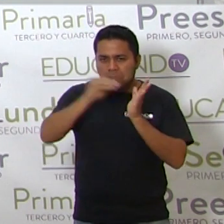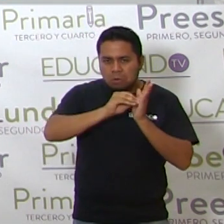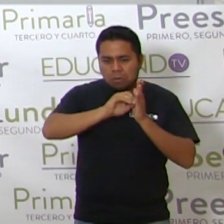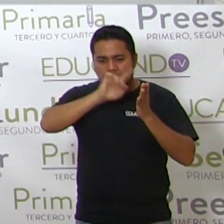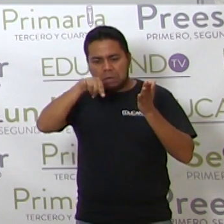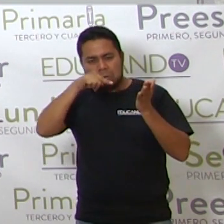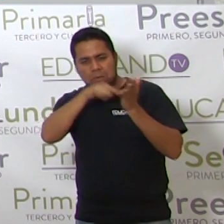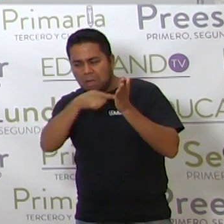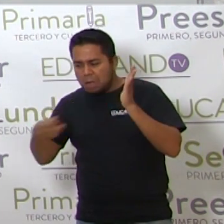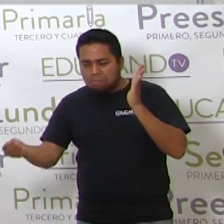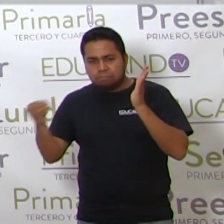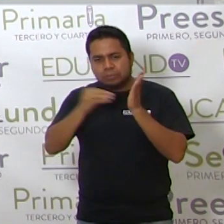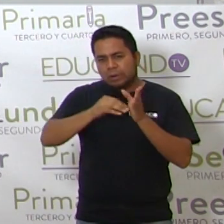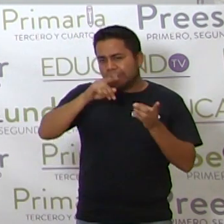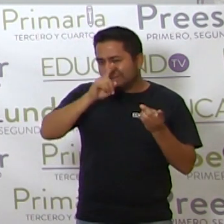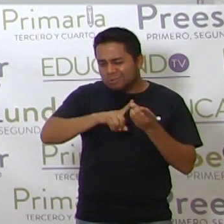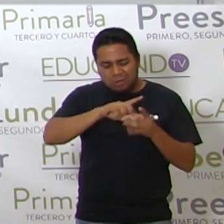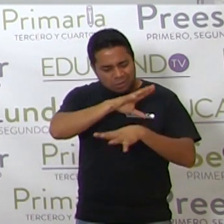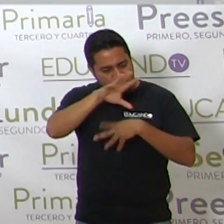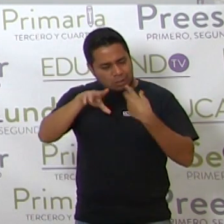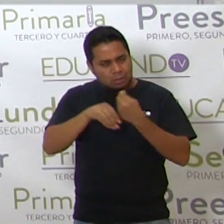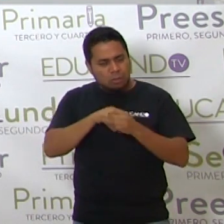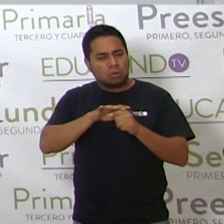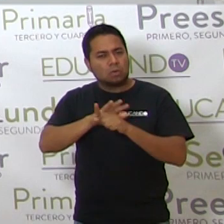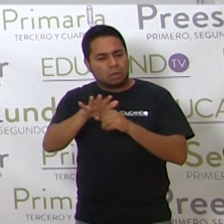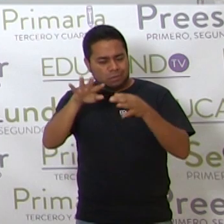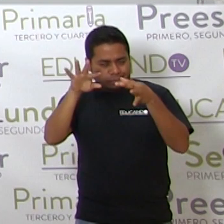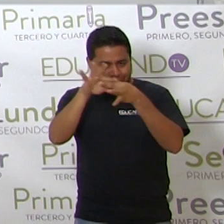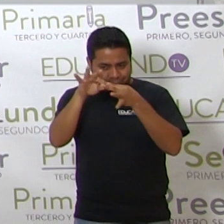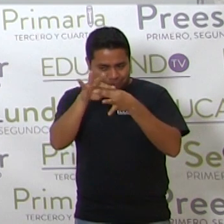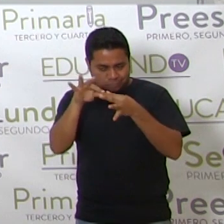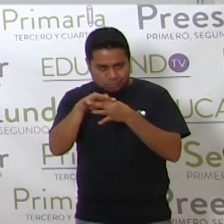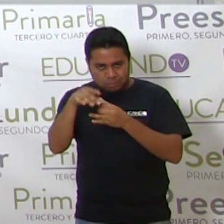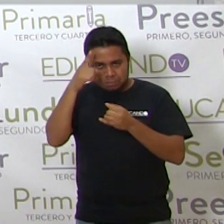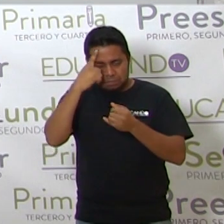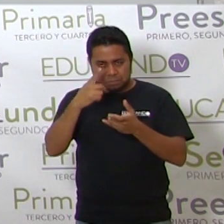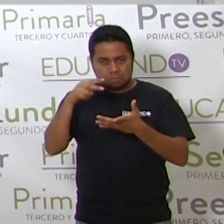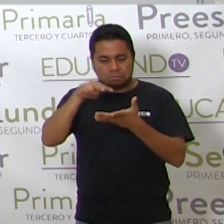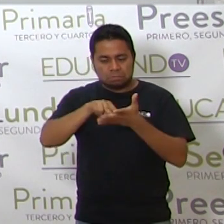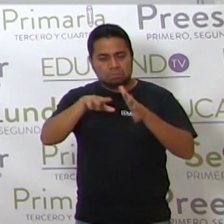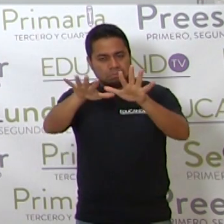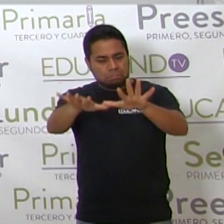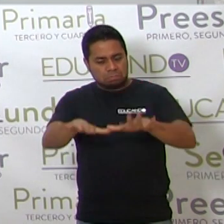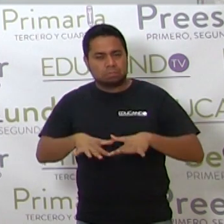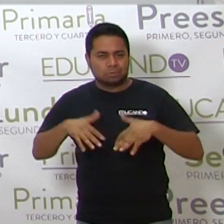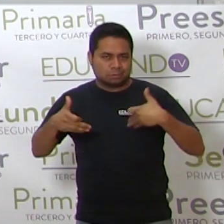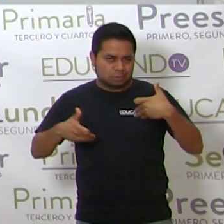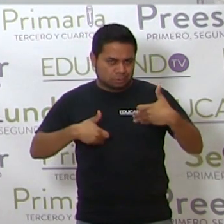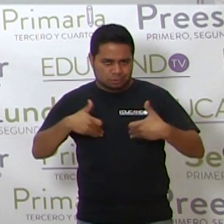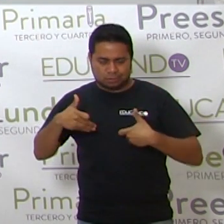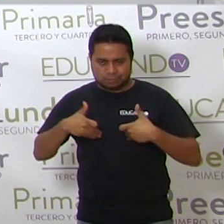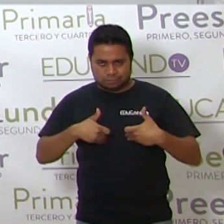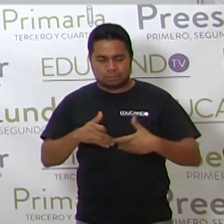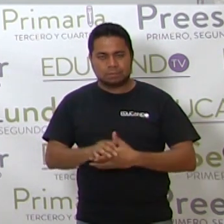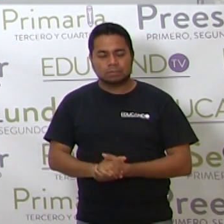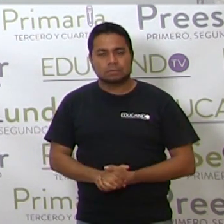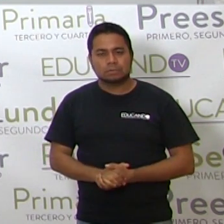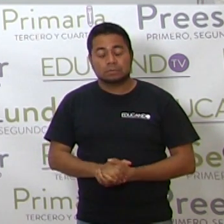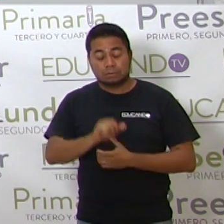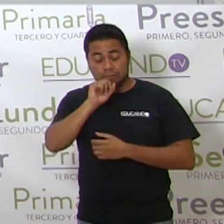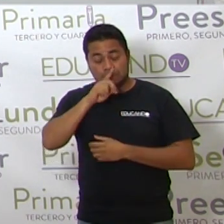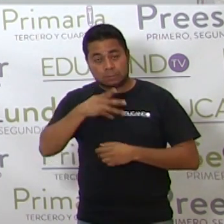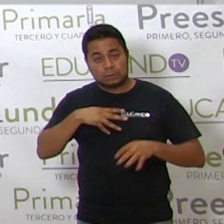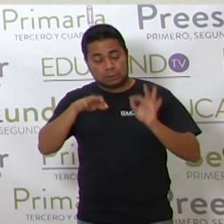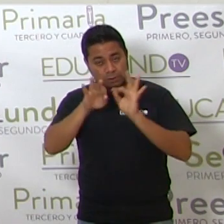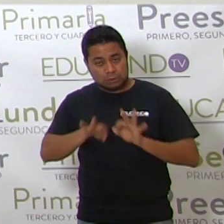y todo lo coló la descripción de la presentación de dicha obra de teatro importante que